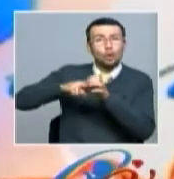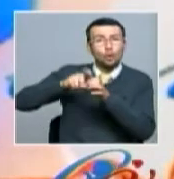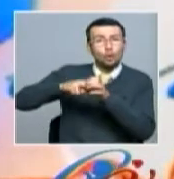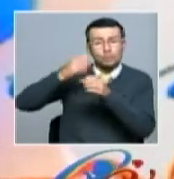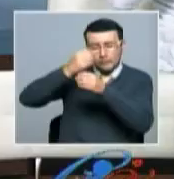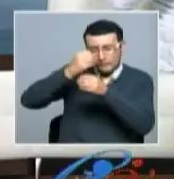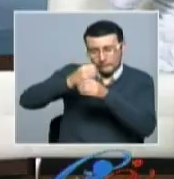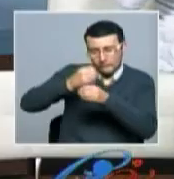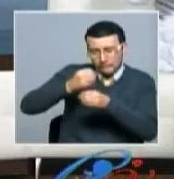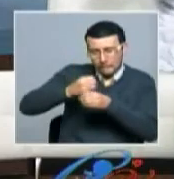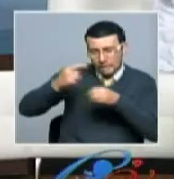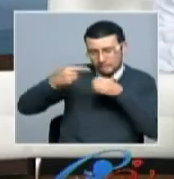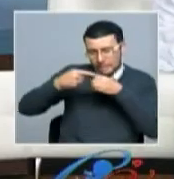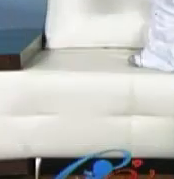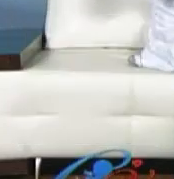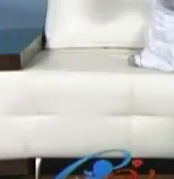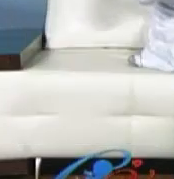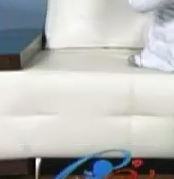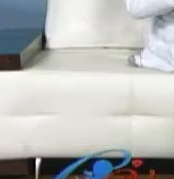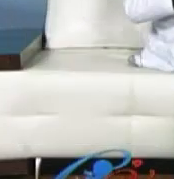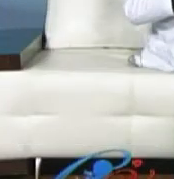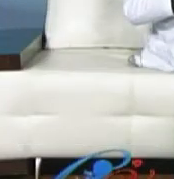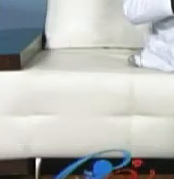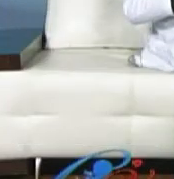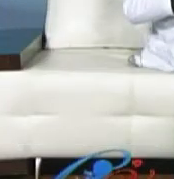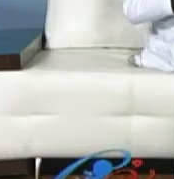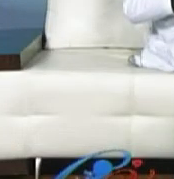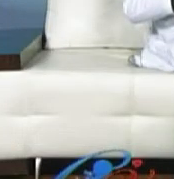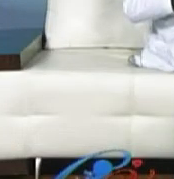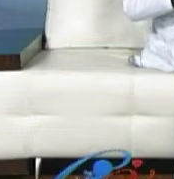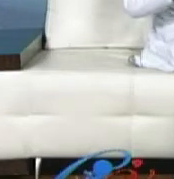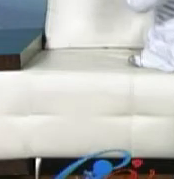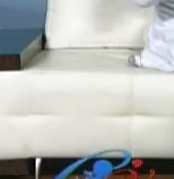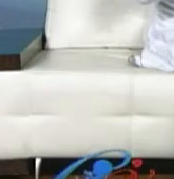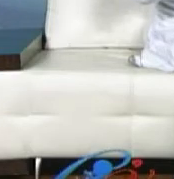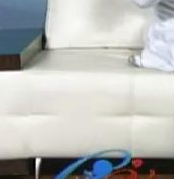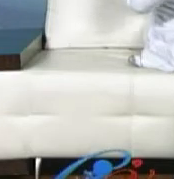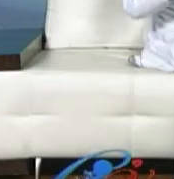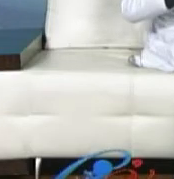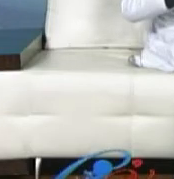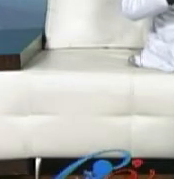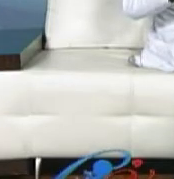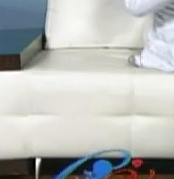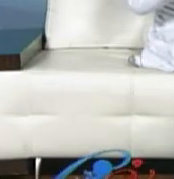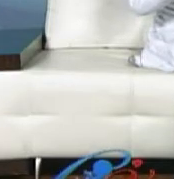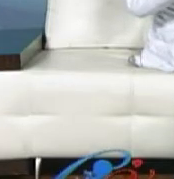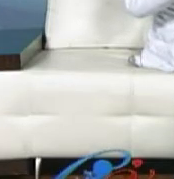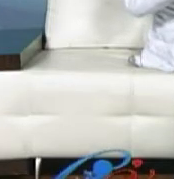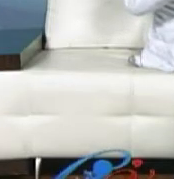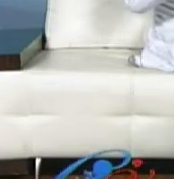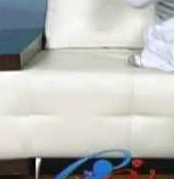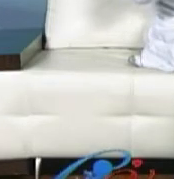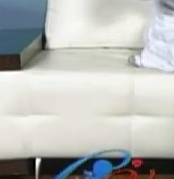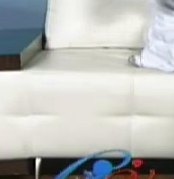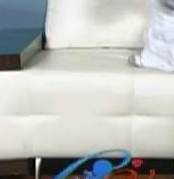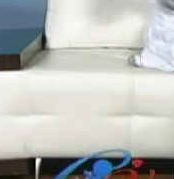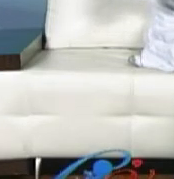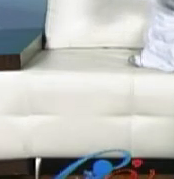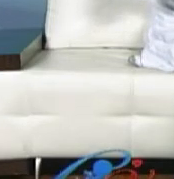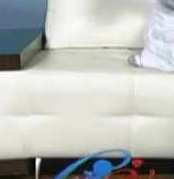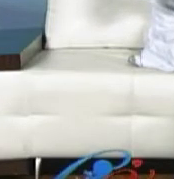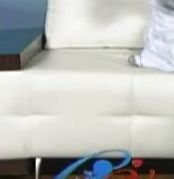vertebral y que bajan por la médula espinal. Es toda esa parte importante que